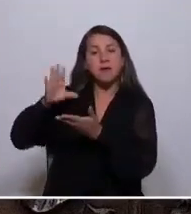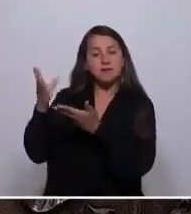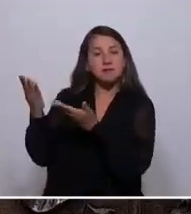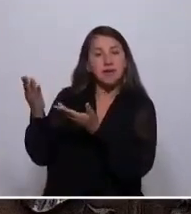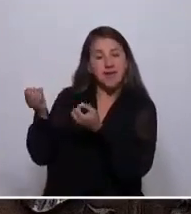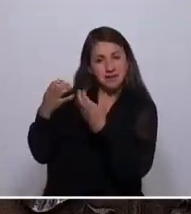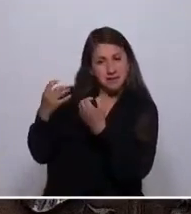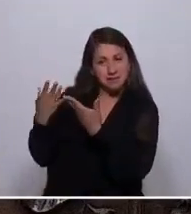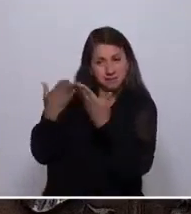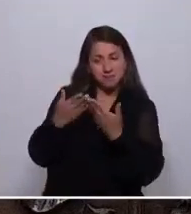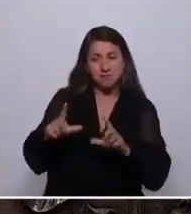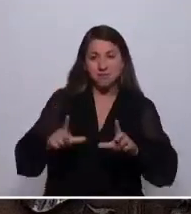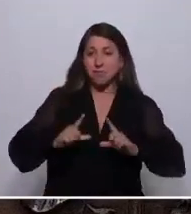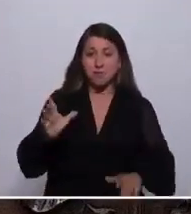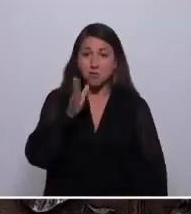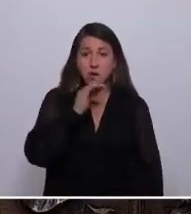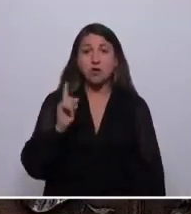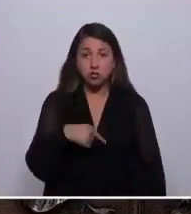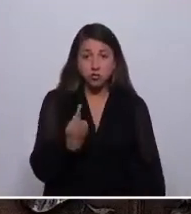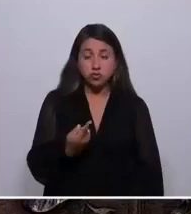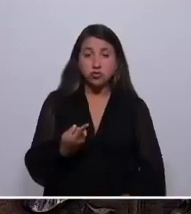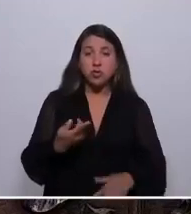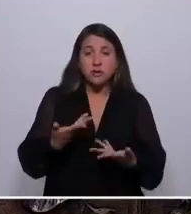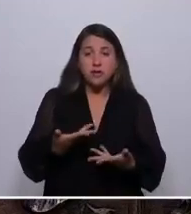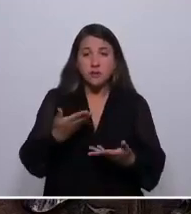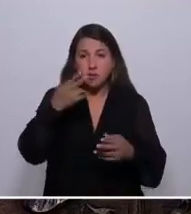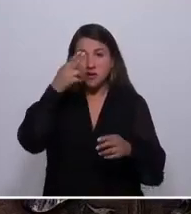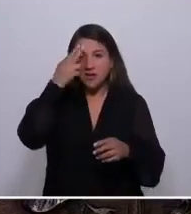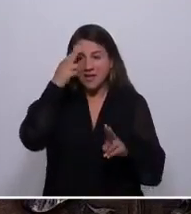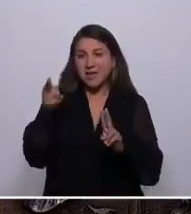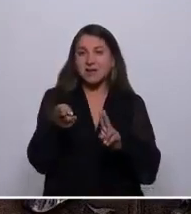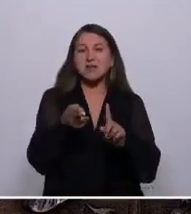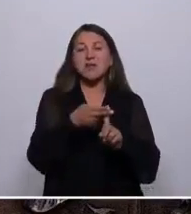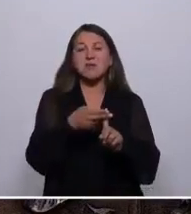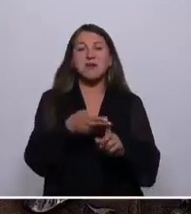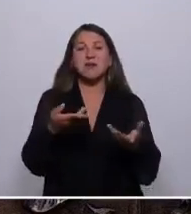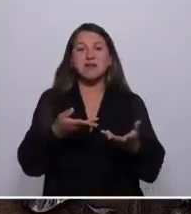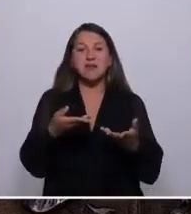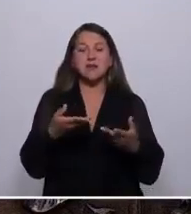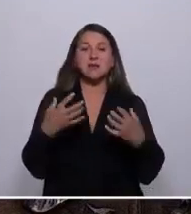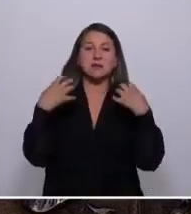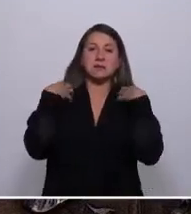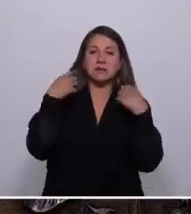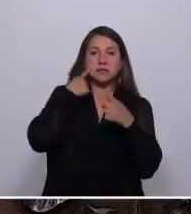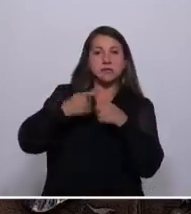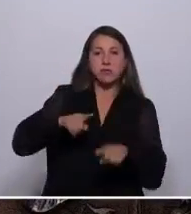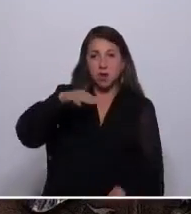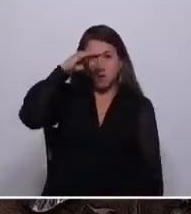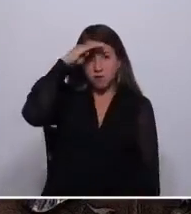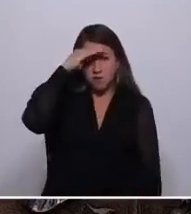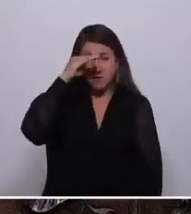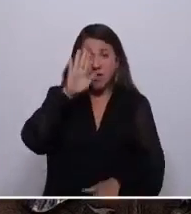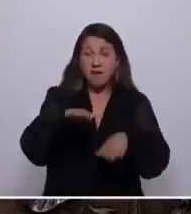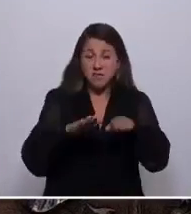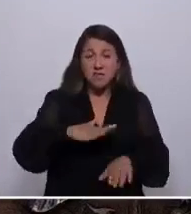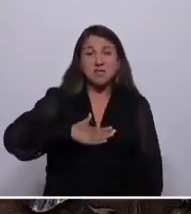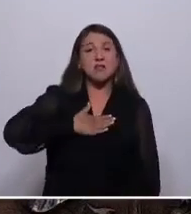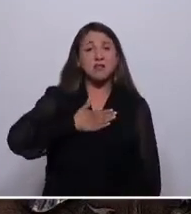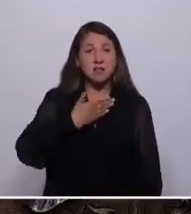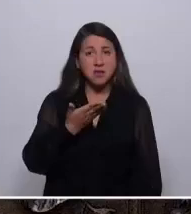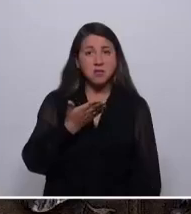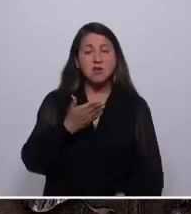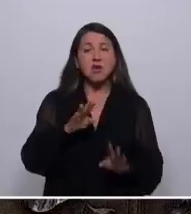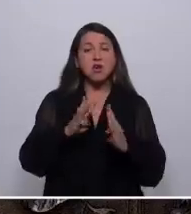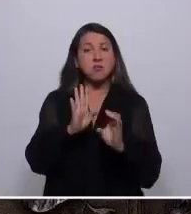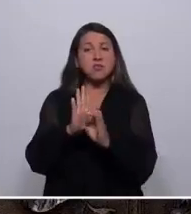que constantemente estamos con este estigma por encima de nuestros hombros, de desconfianza y donde a veces sentimos que somos